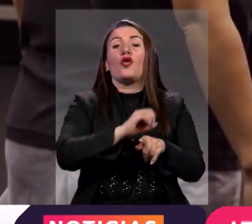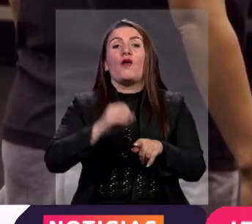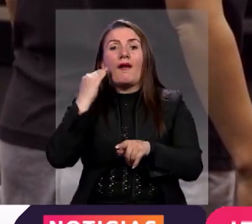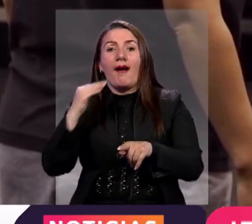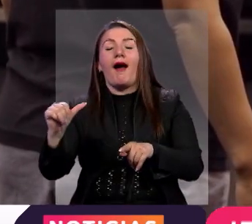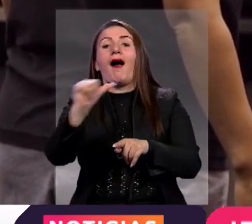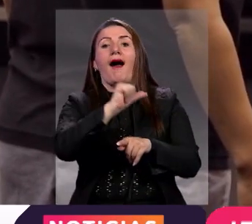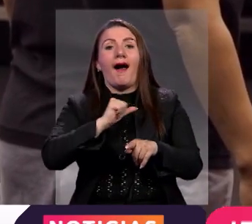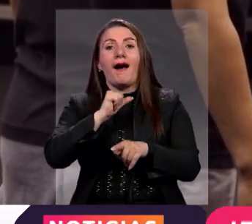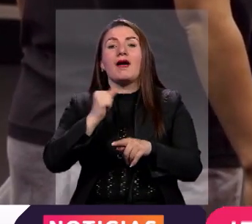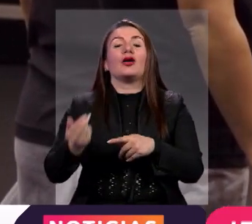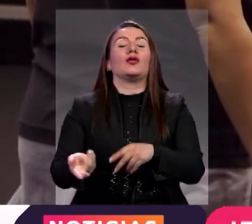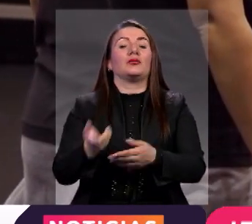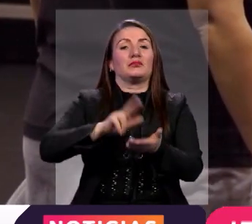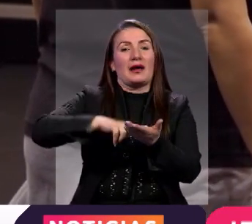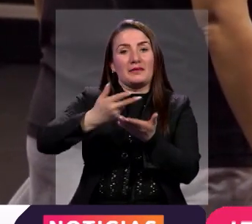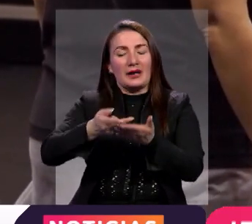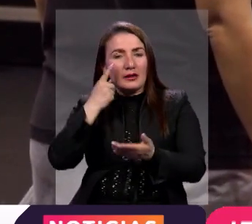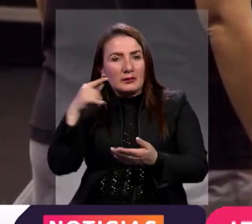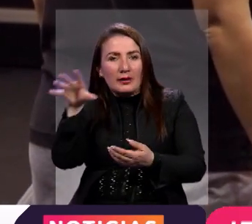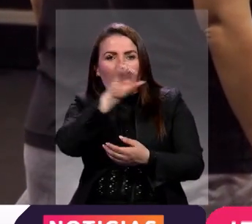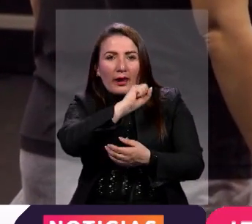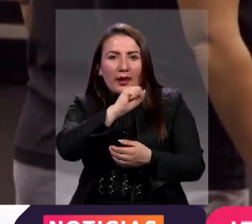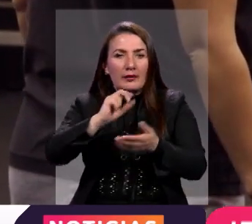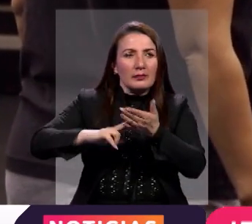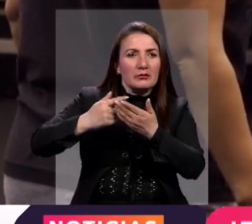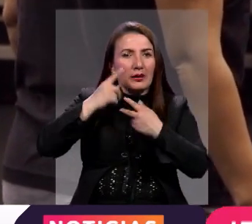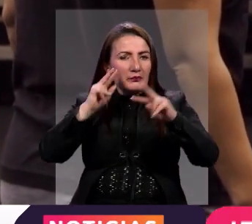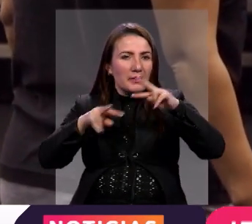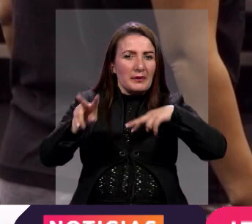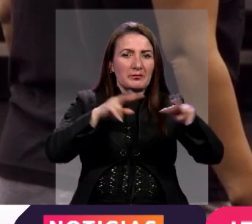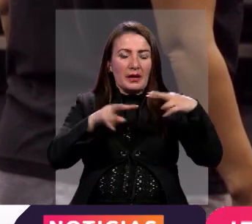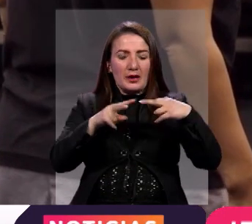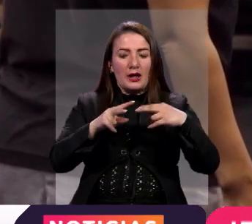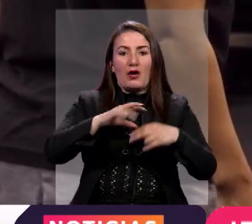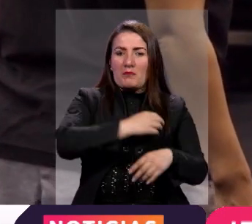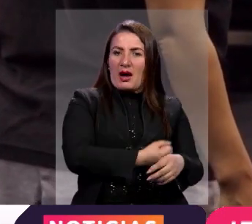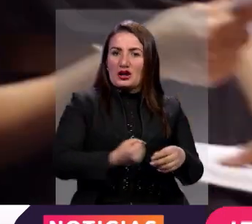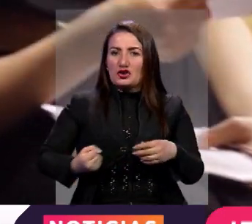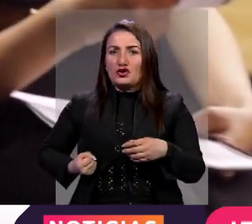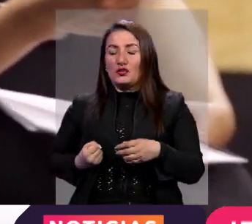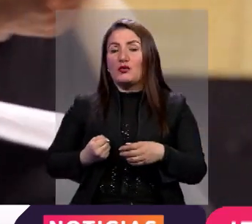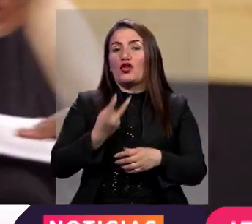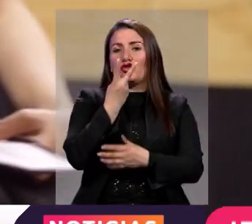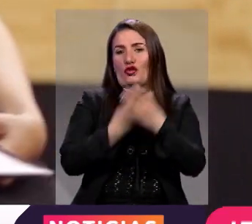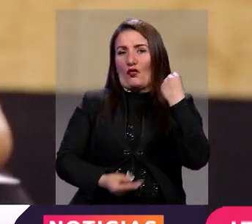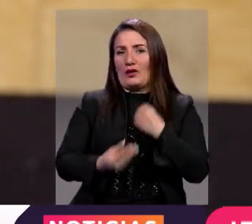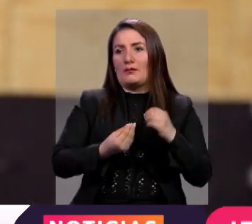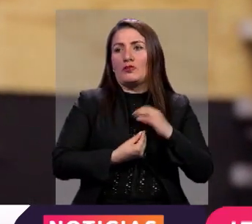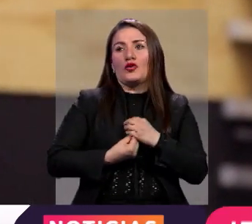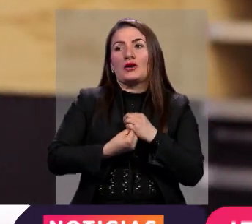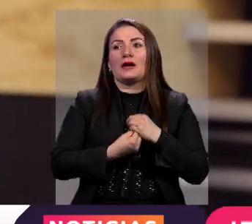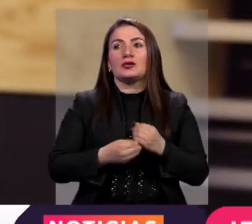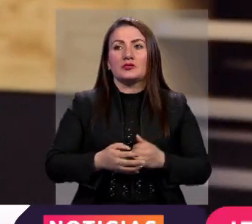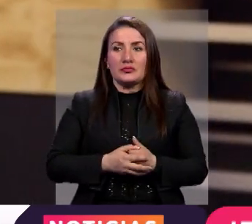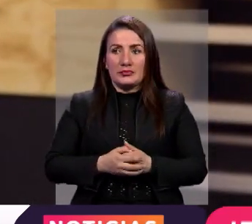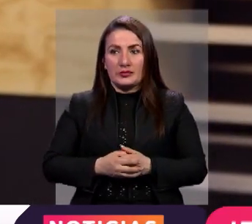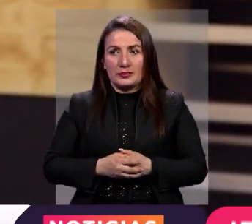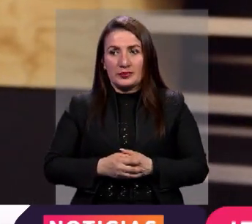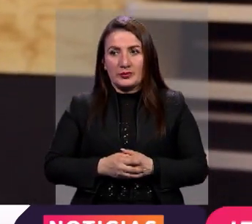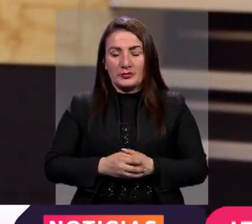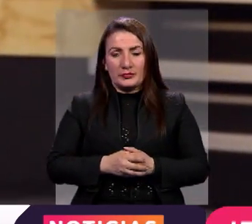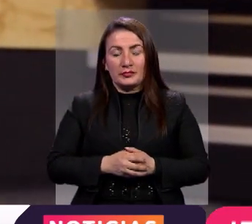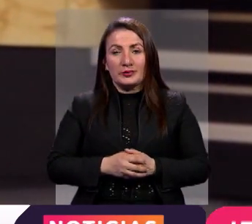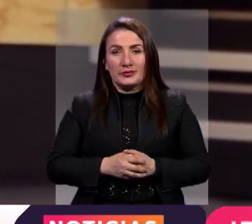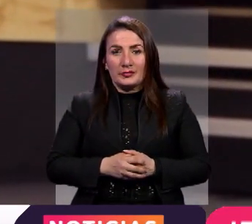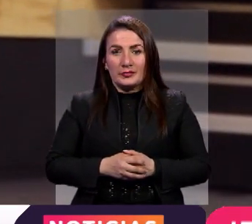femenino, reinterpretando además el tema de las apariencias, el machismo y la doble moral. No sé si ya se enteró que el